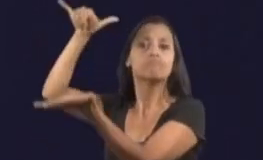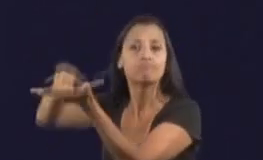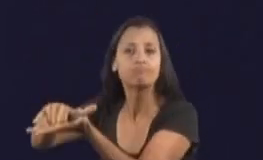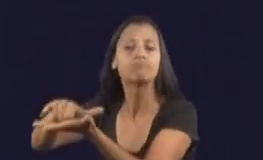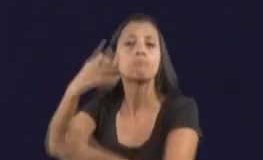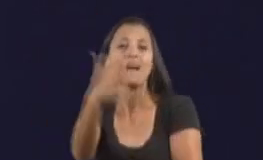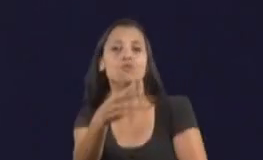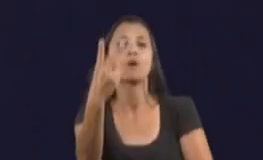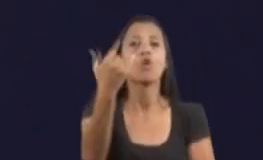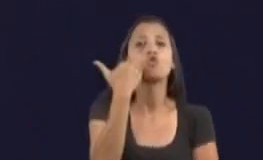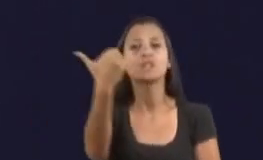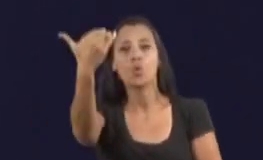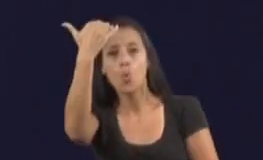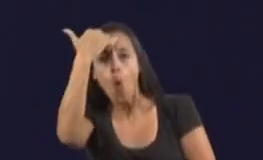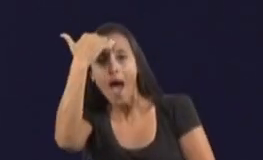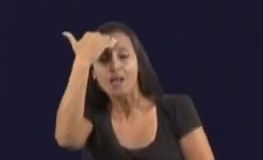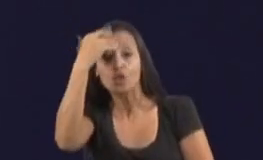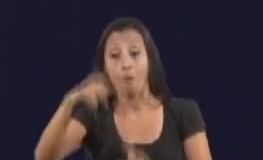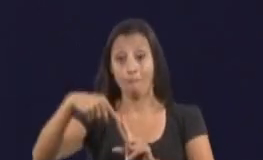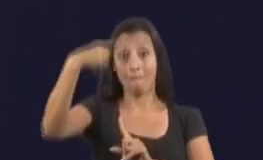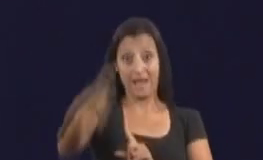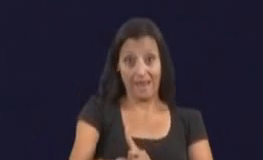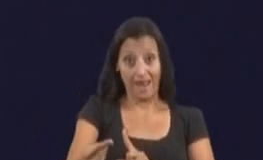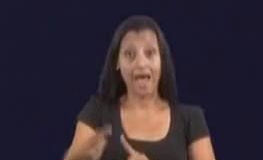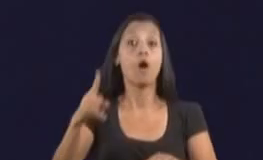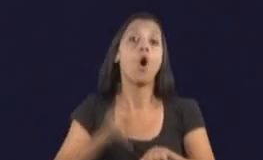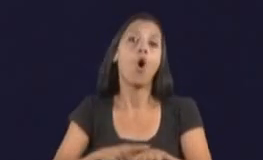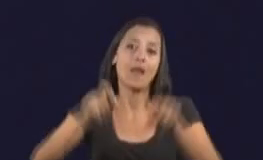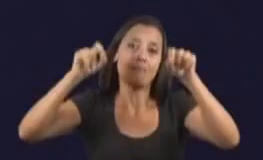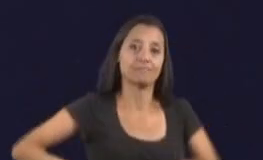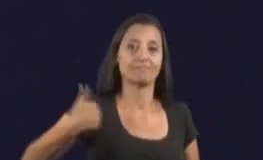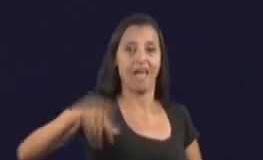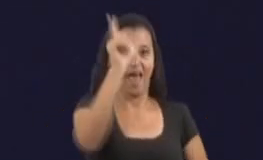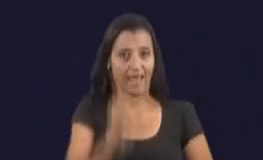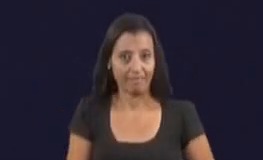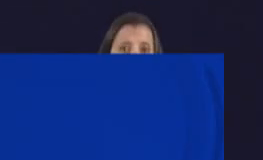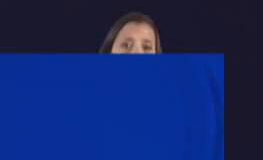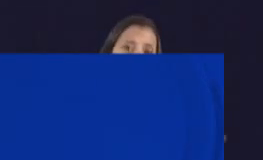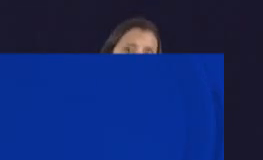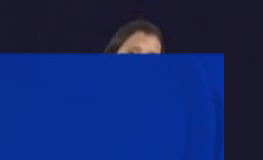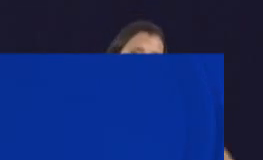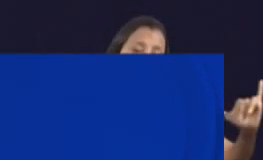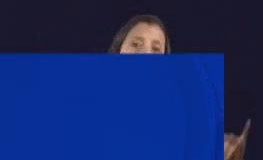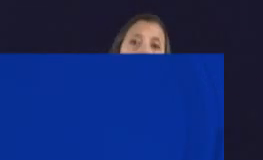las 2:15 del día de mañana, hora argentina, ¿no? Para todo lo que hora